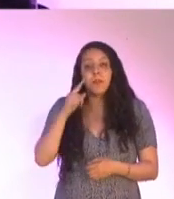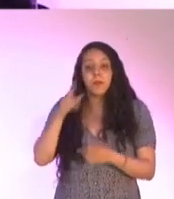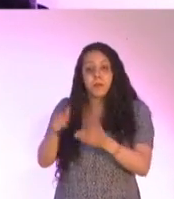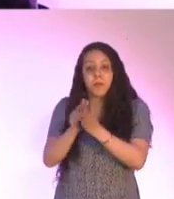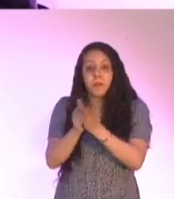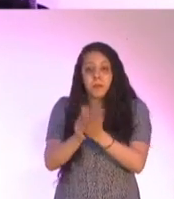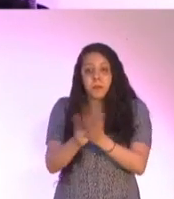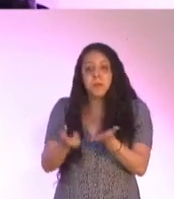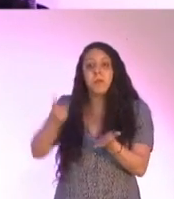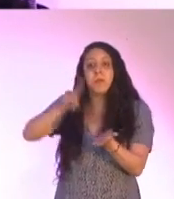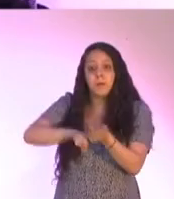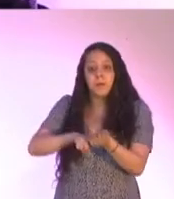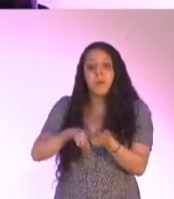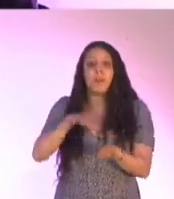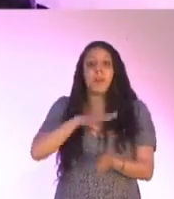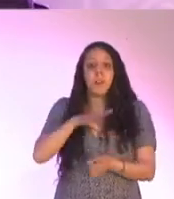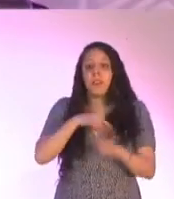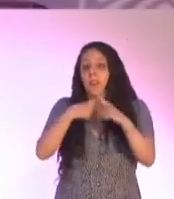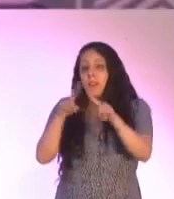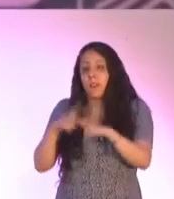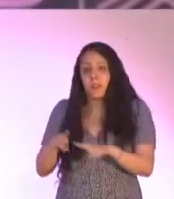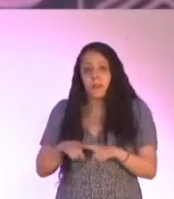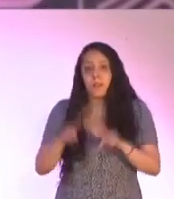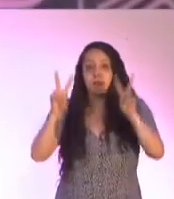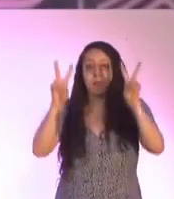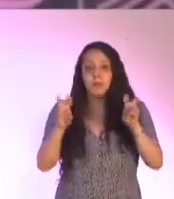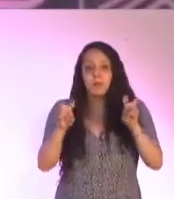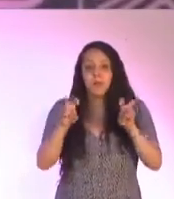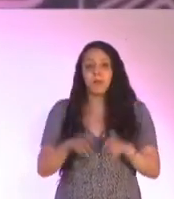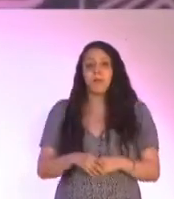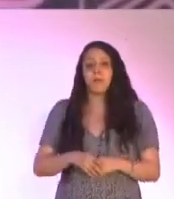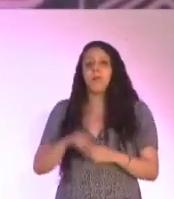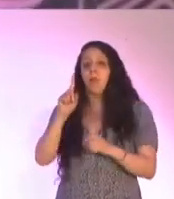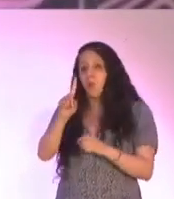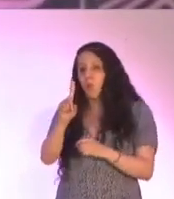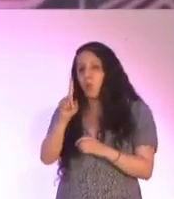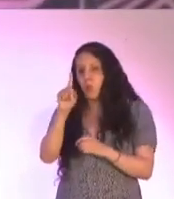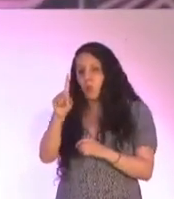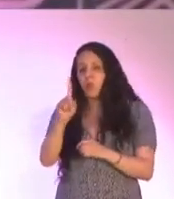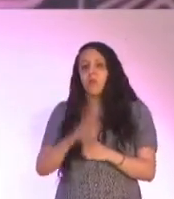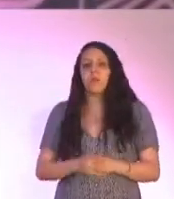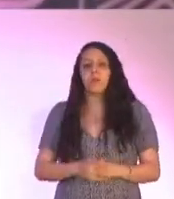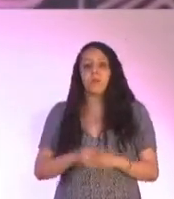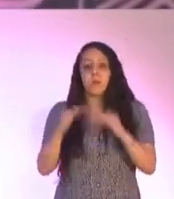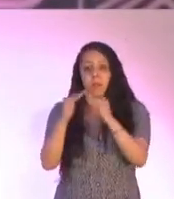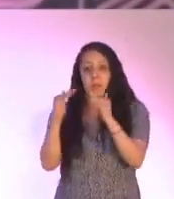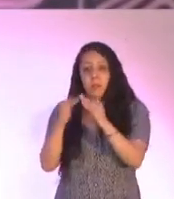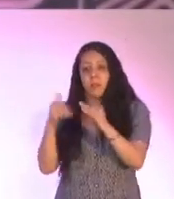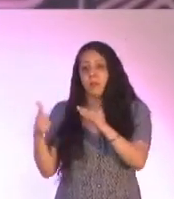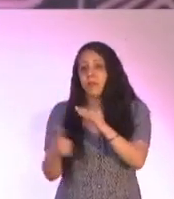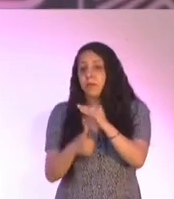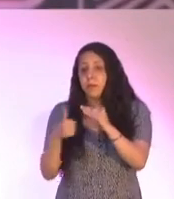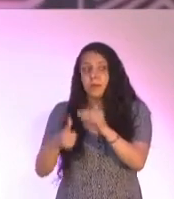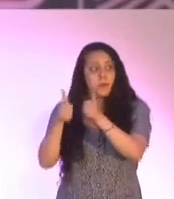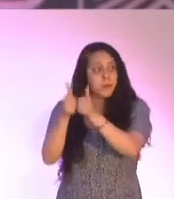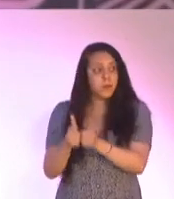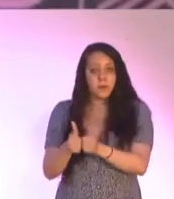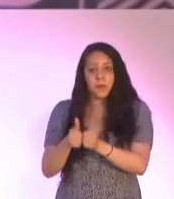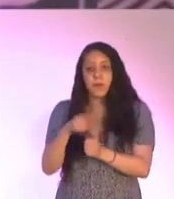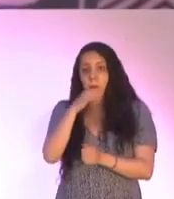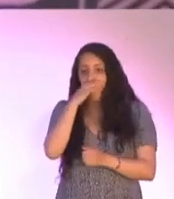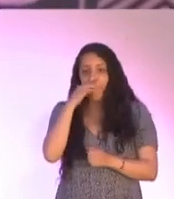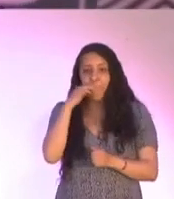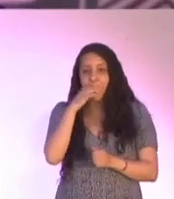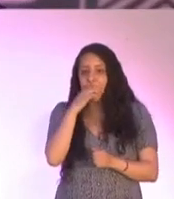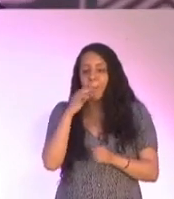editoriales y bueno 111 el primero es ese el encierro y yo creo que es importante porque no hay nada que más